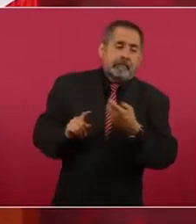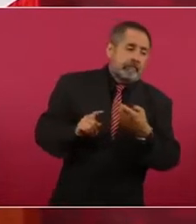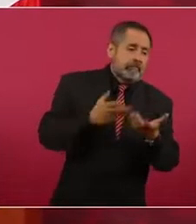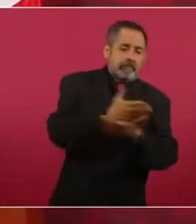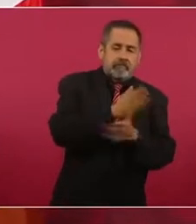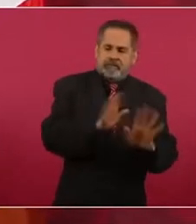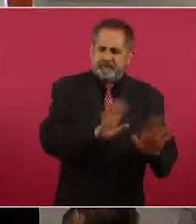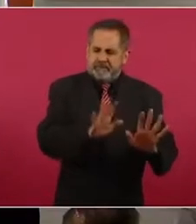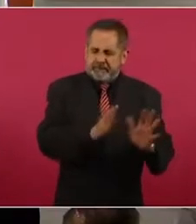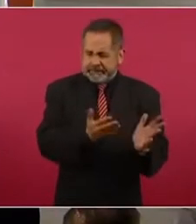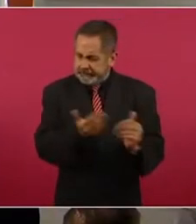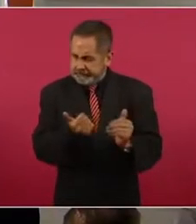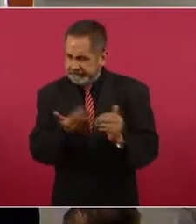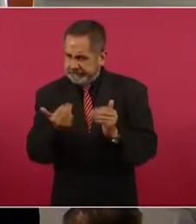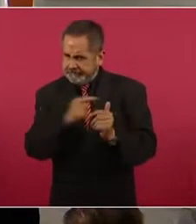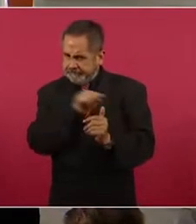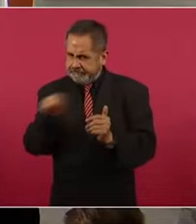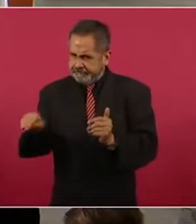de jóvenes.